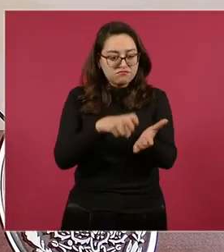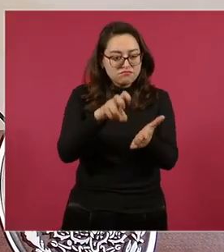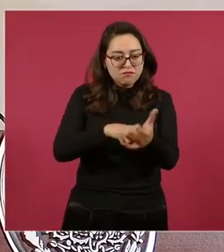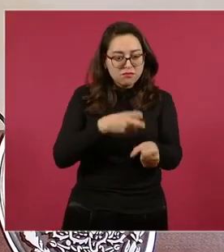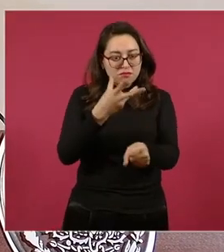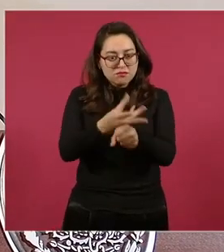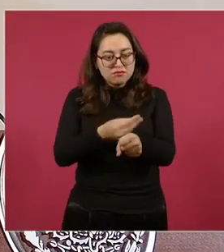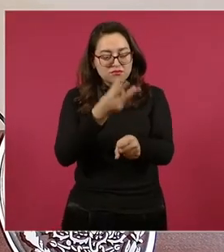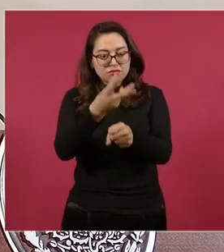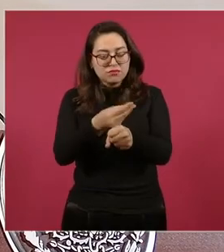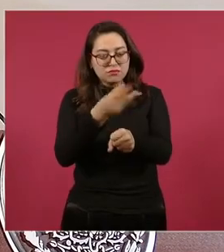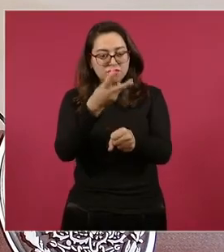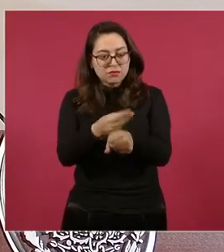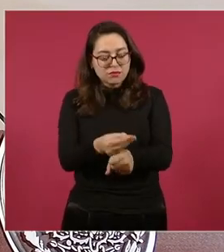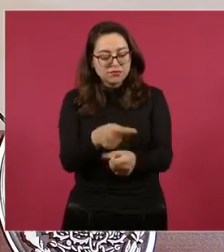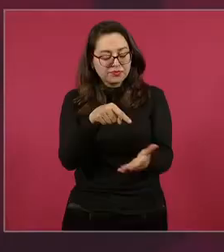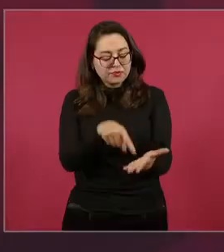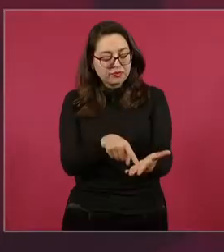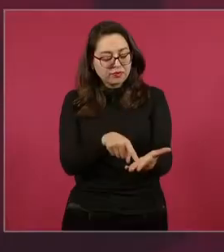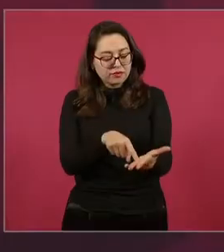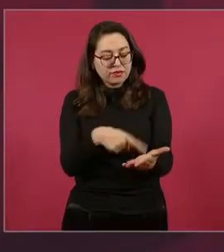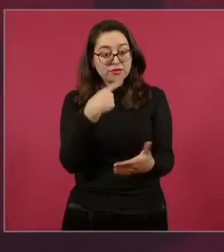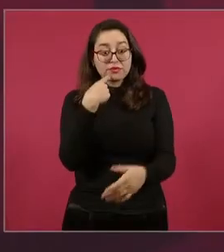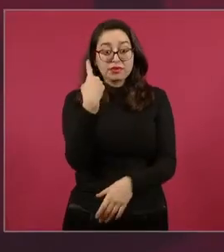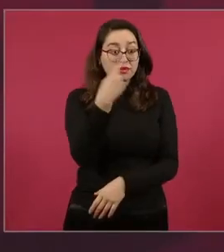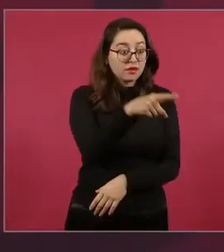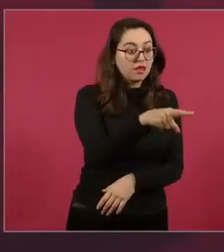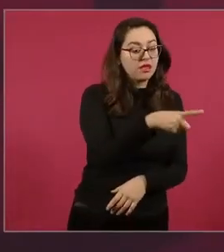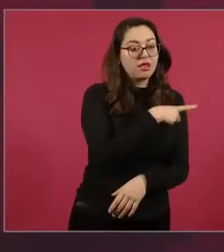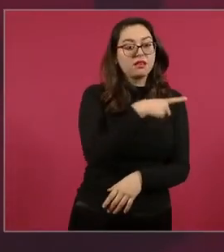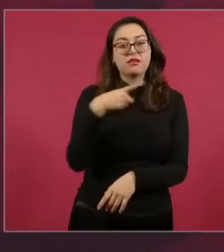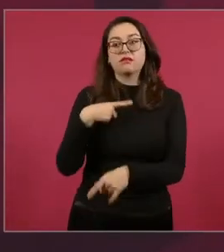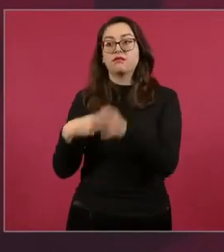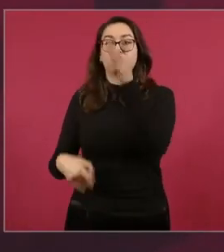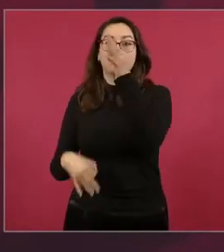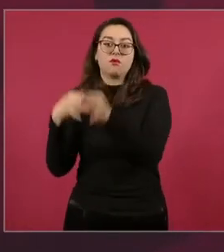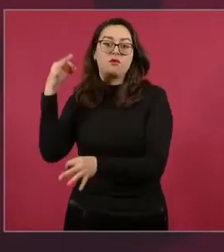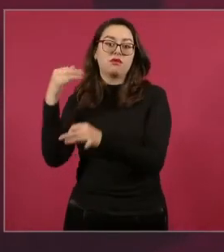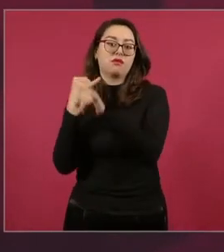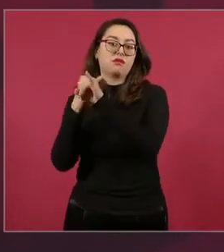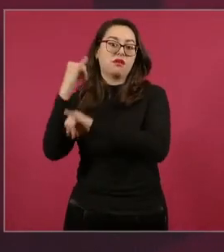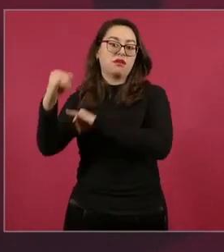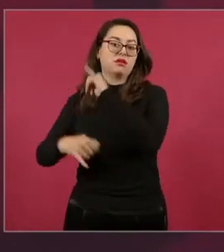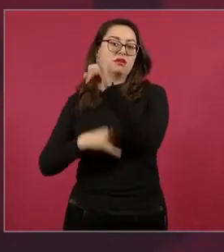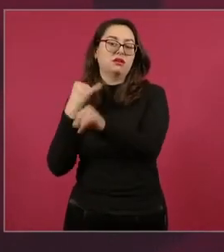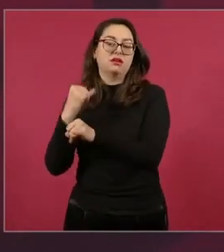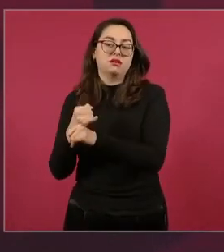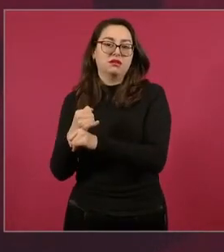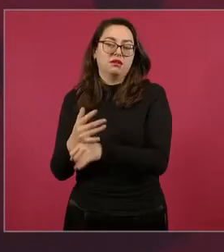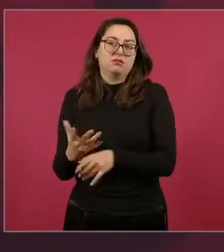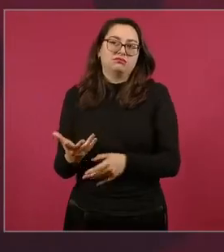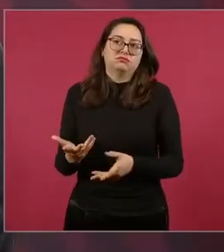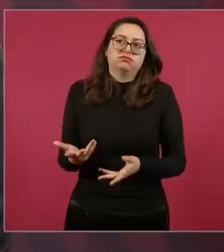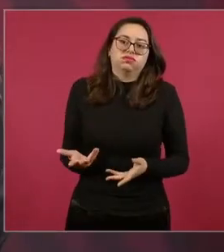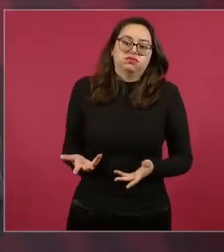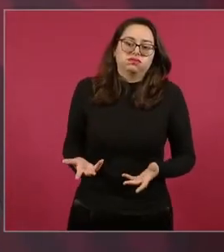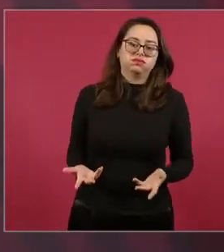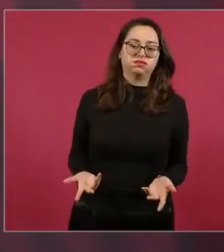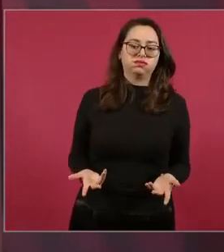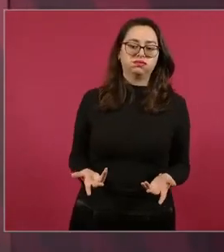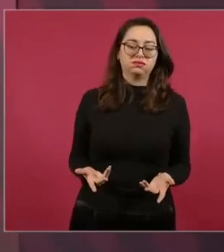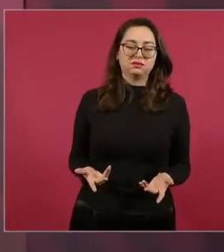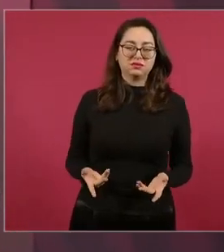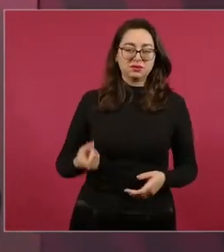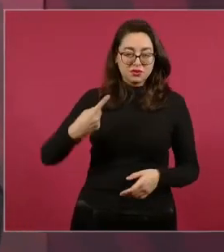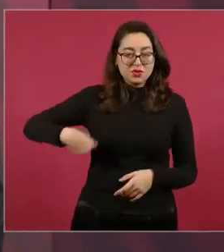se tiene que acudir a tribunales internacionales, a paneles internacionales. ¿Y saben cuándo ganamos nosotros?